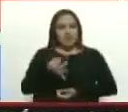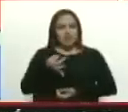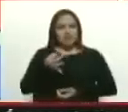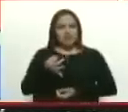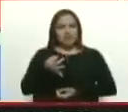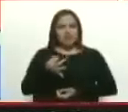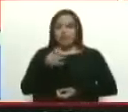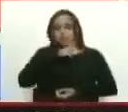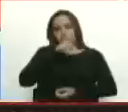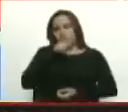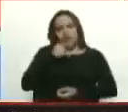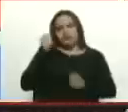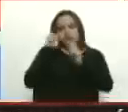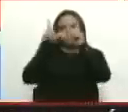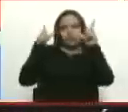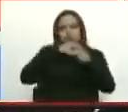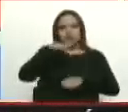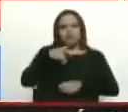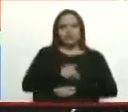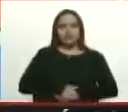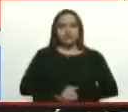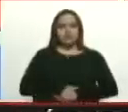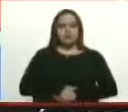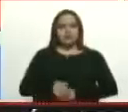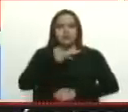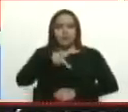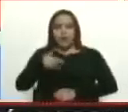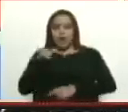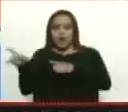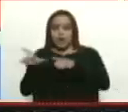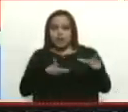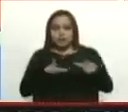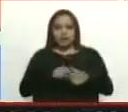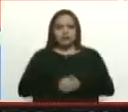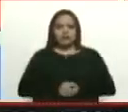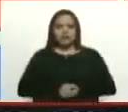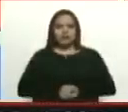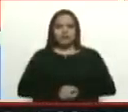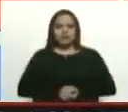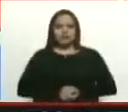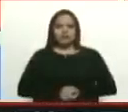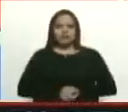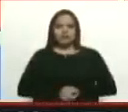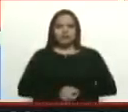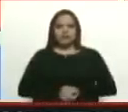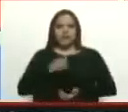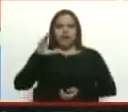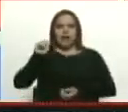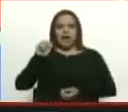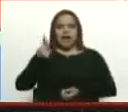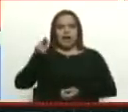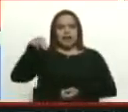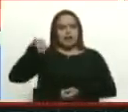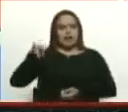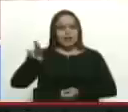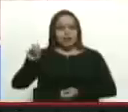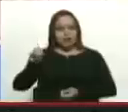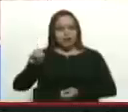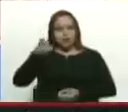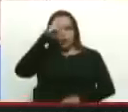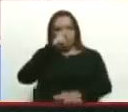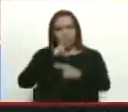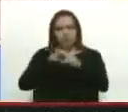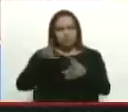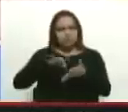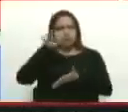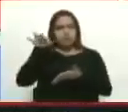no nos sorprendió. Estábamos preparados para eso. Jorge Luis García Carneiro, honor y gloria. Le toca